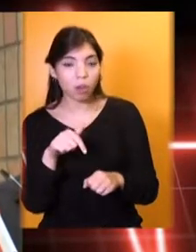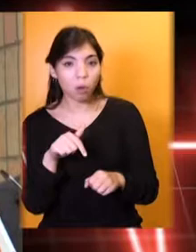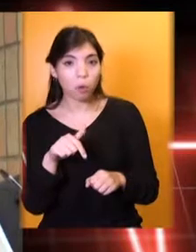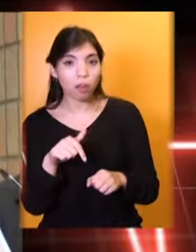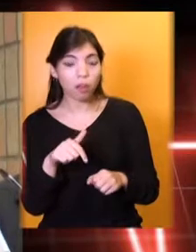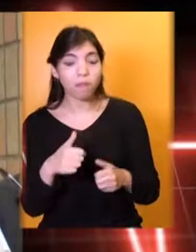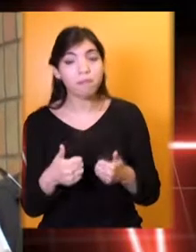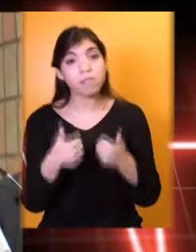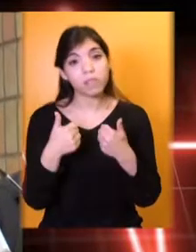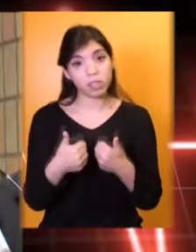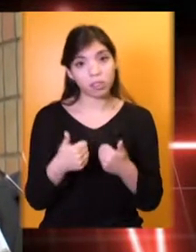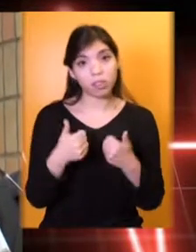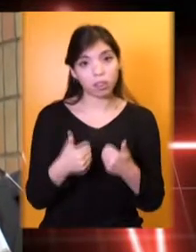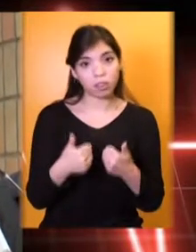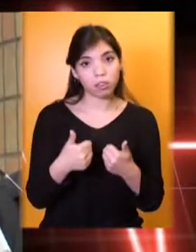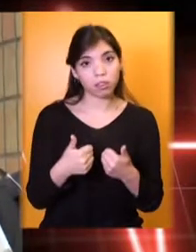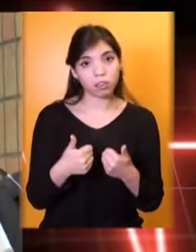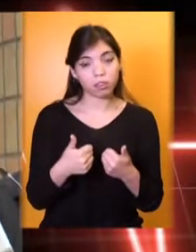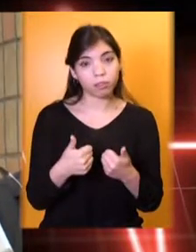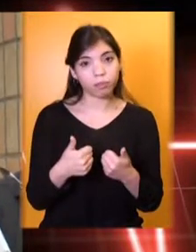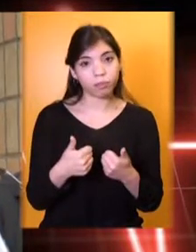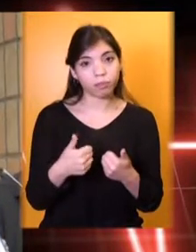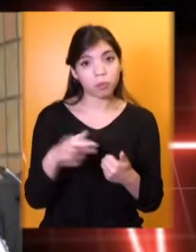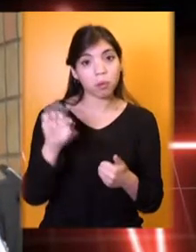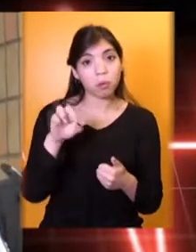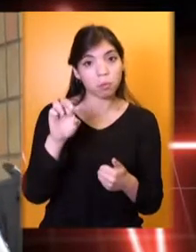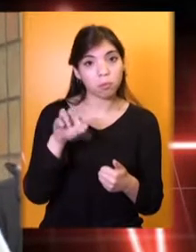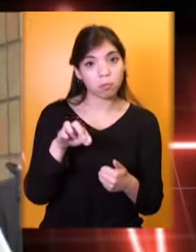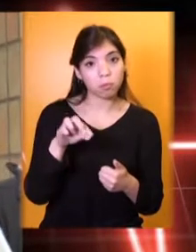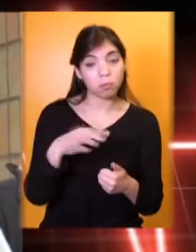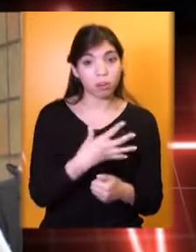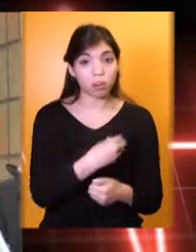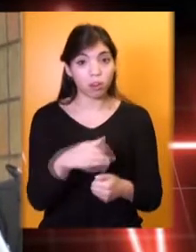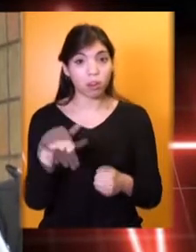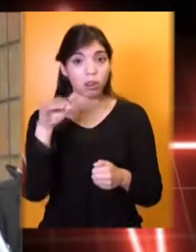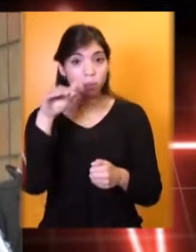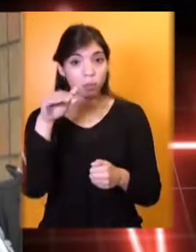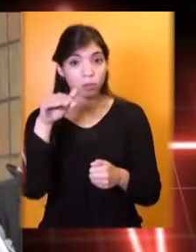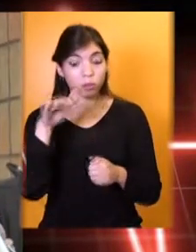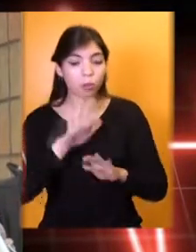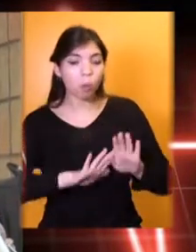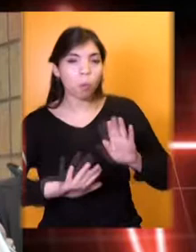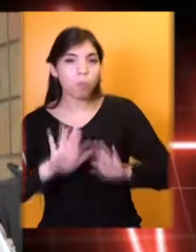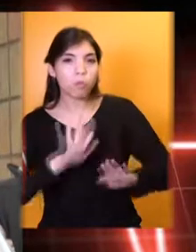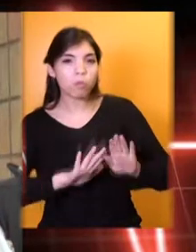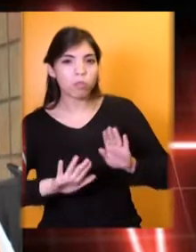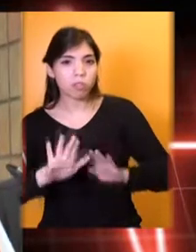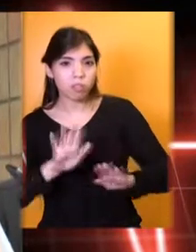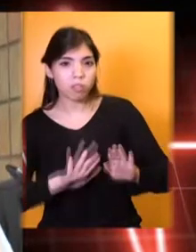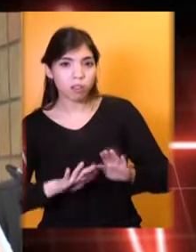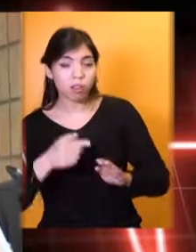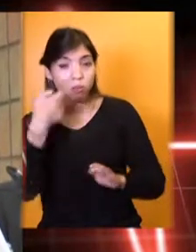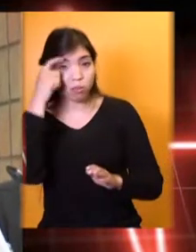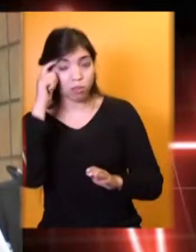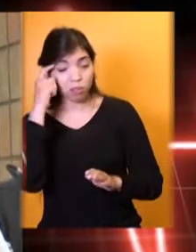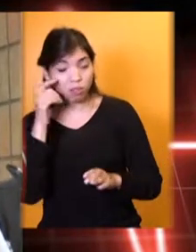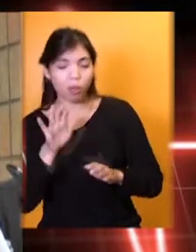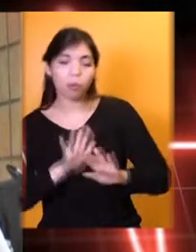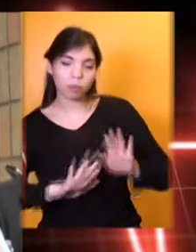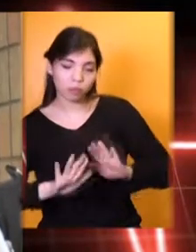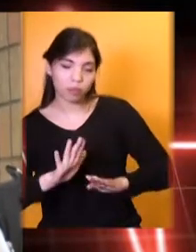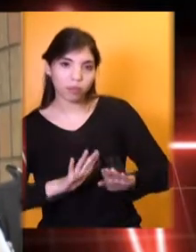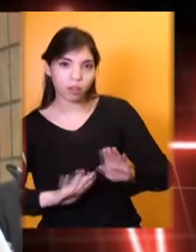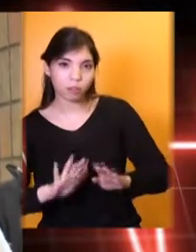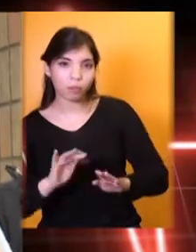este momento es estable. Los pacientes se encuentran con todo el tratamiento requerido para este tipo